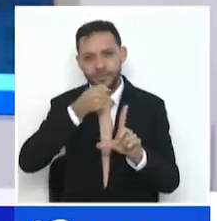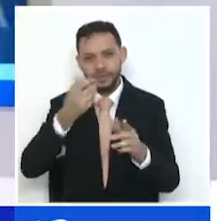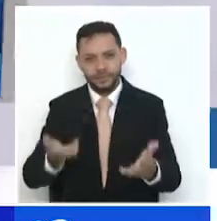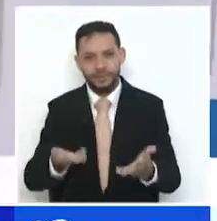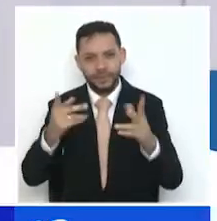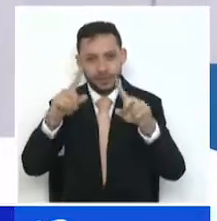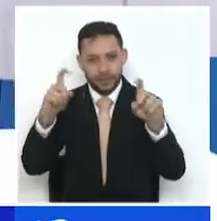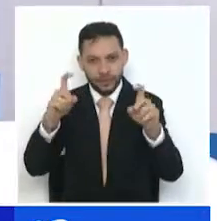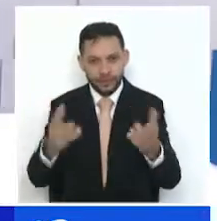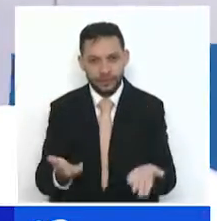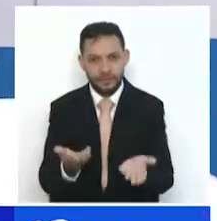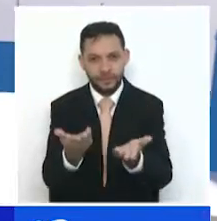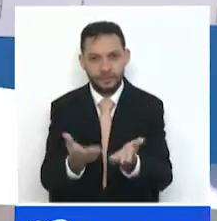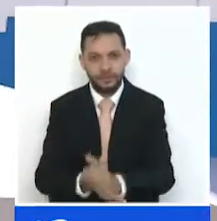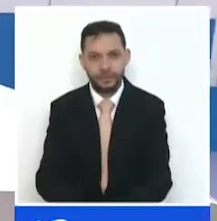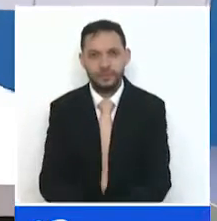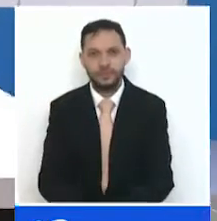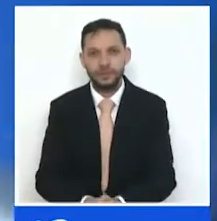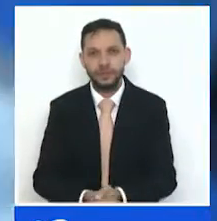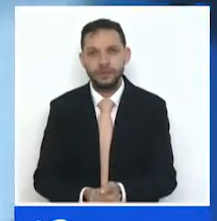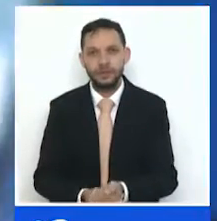titulares.